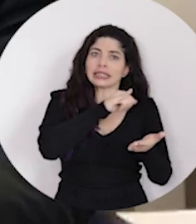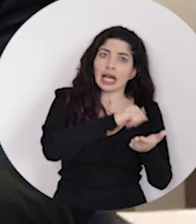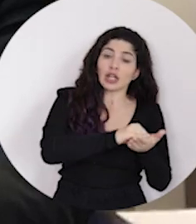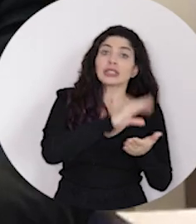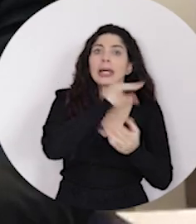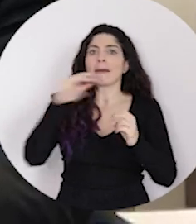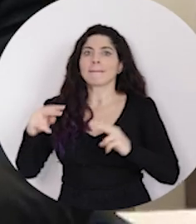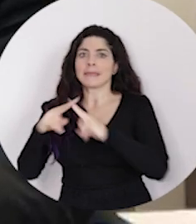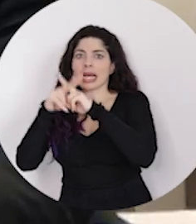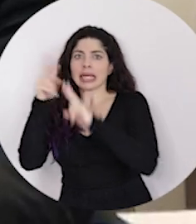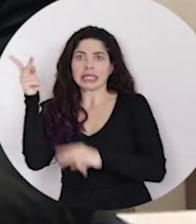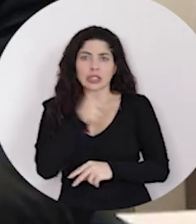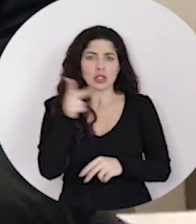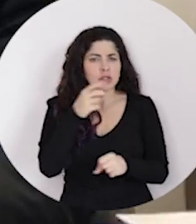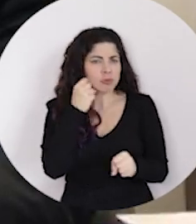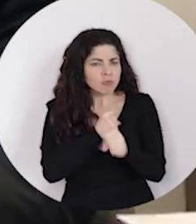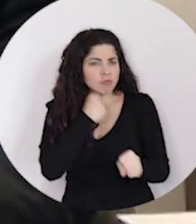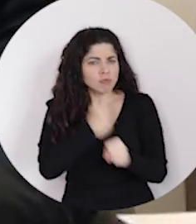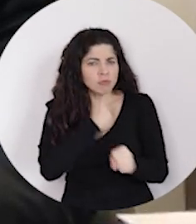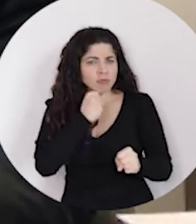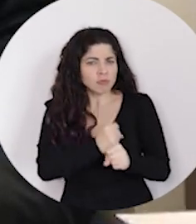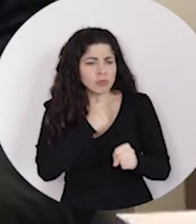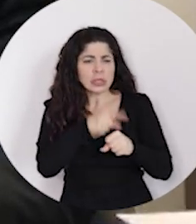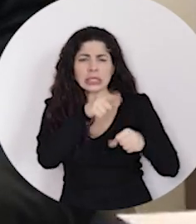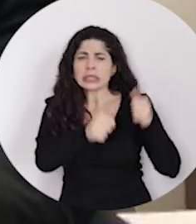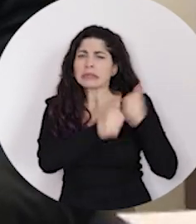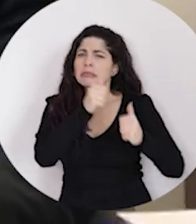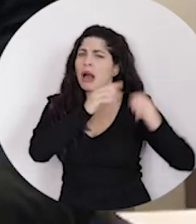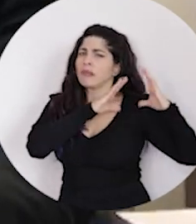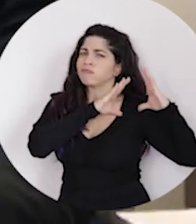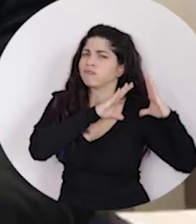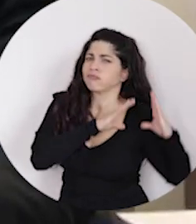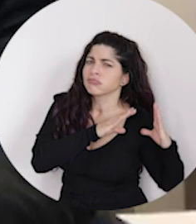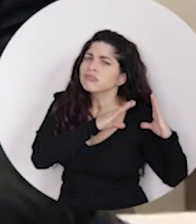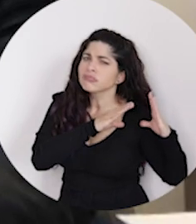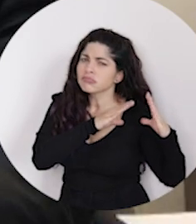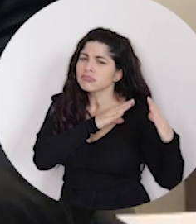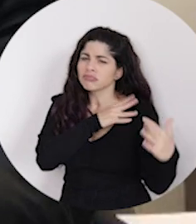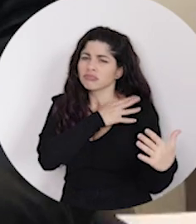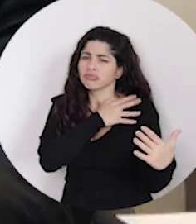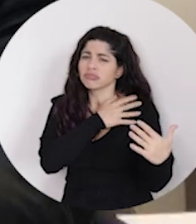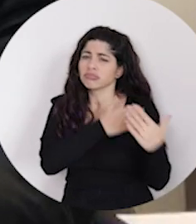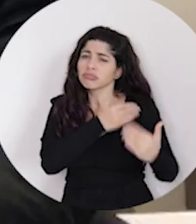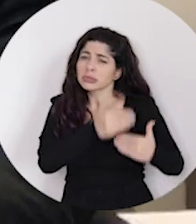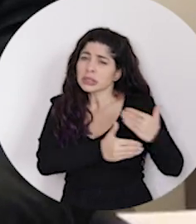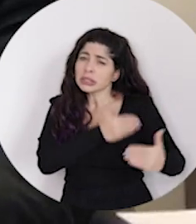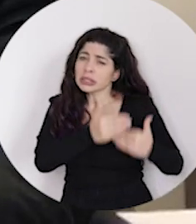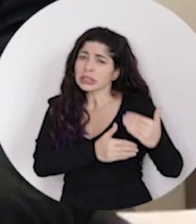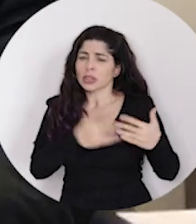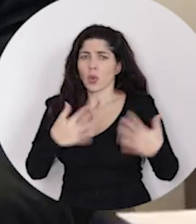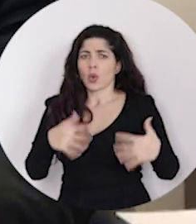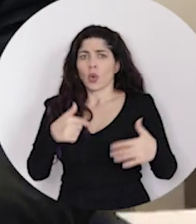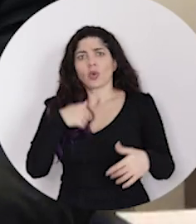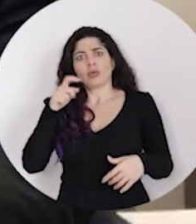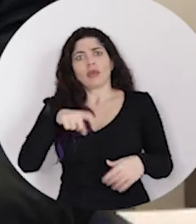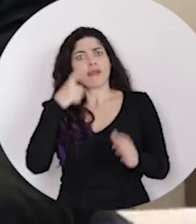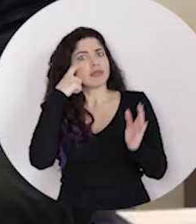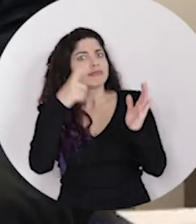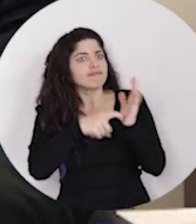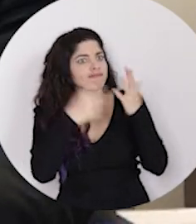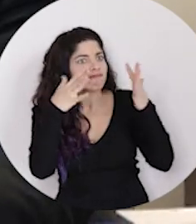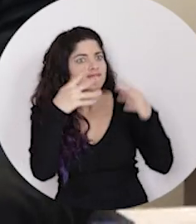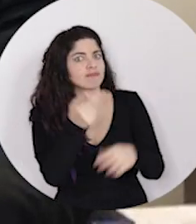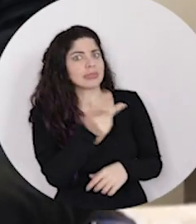San José y París. Ellas y ellos llevaron la carga más pesada a lo largo de todo este proceso y merecen